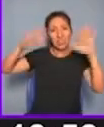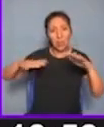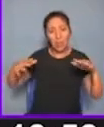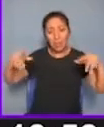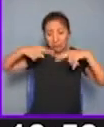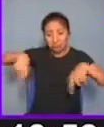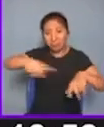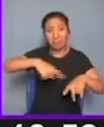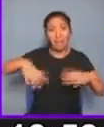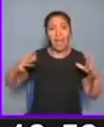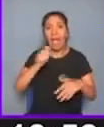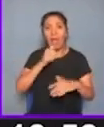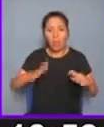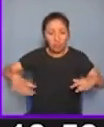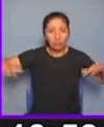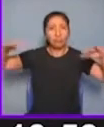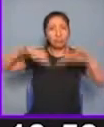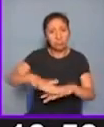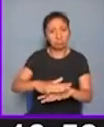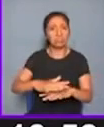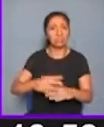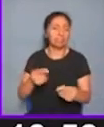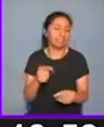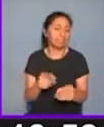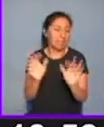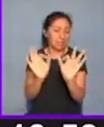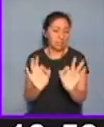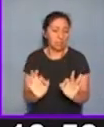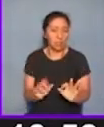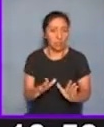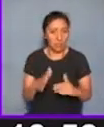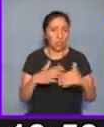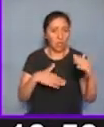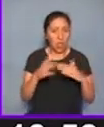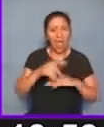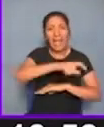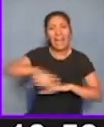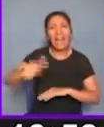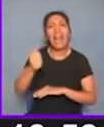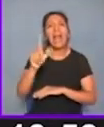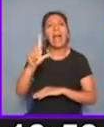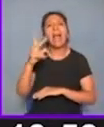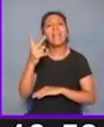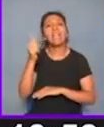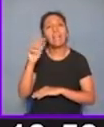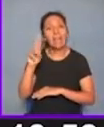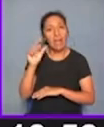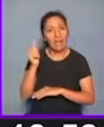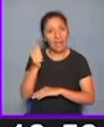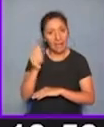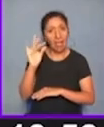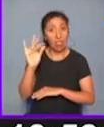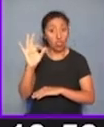bueno este proyecto está dentro de lo que es la obra de canal Alvarado que ya todas las instituciones y vecinos tienen